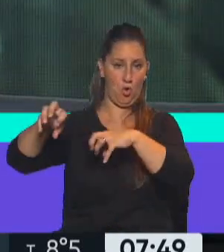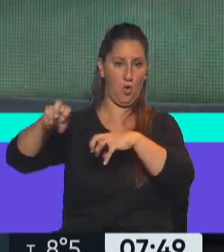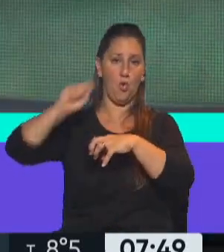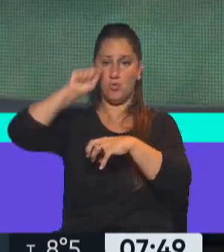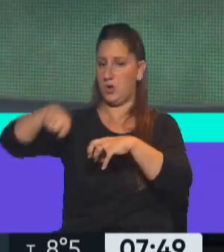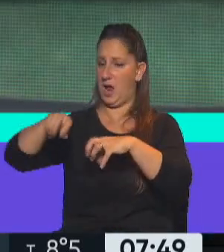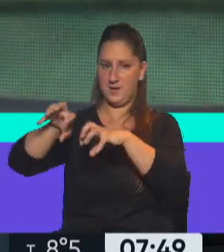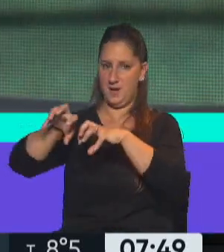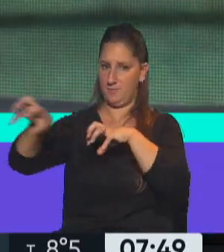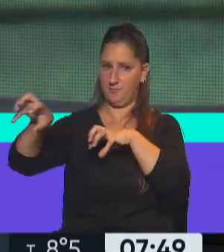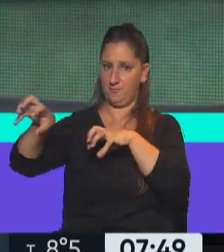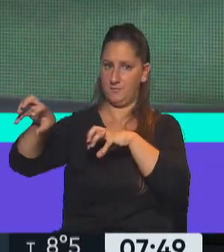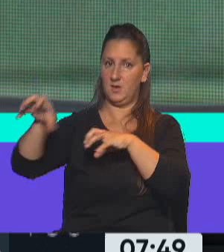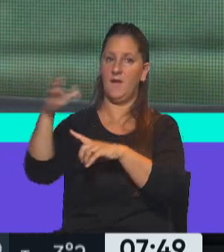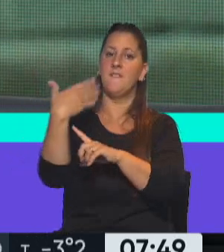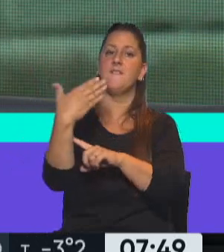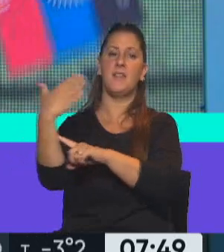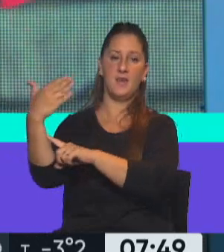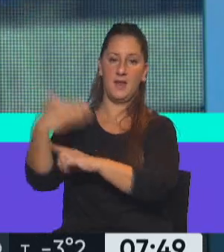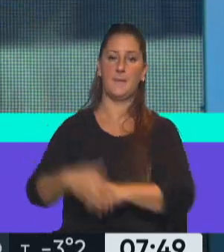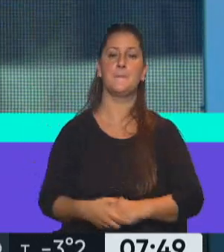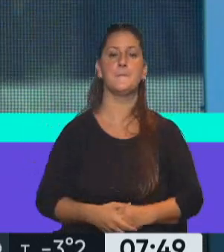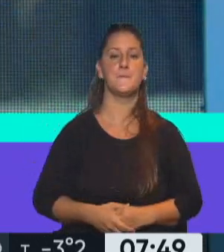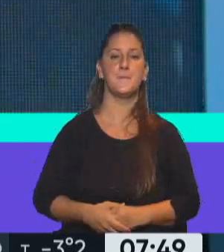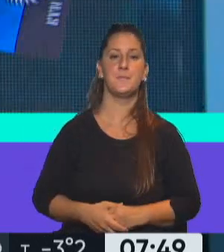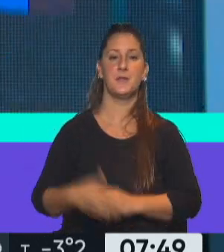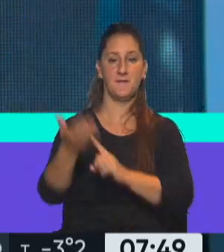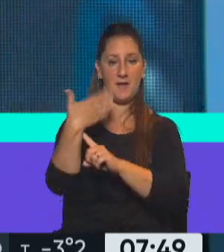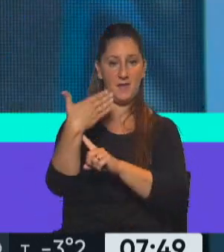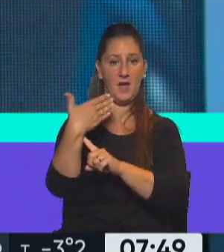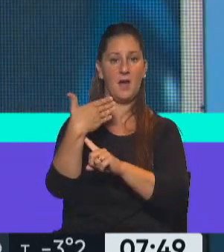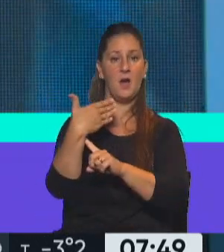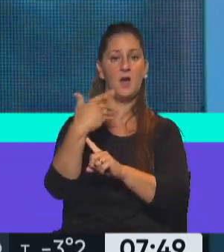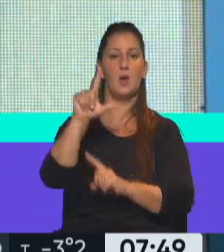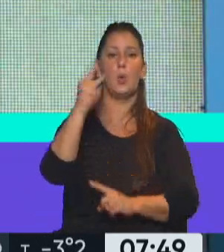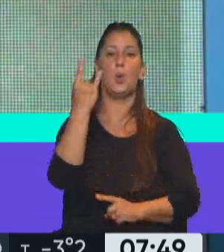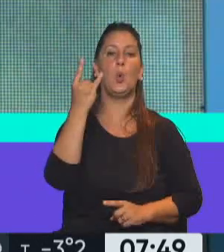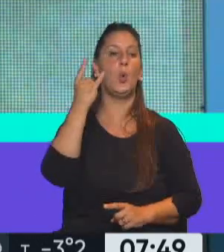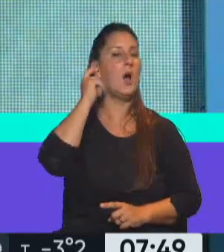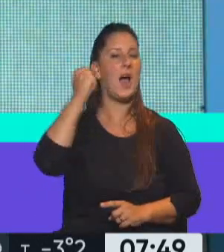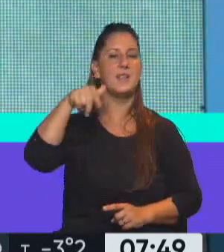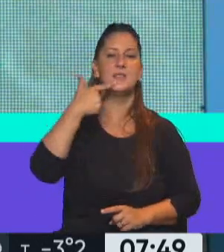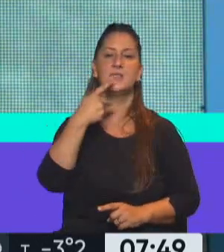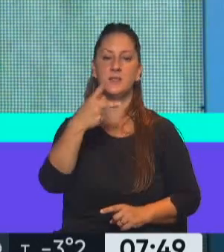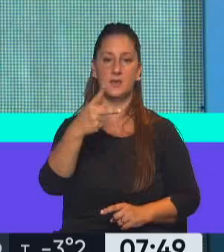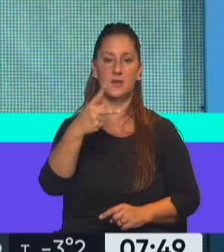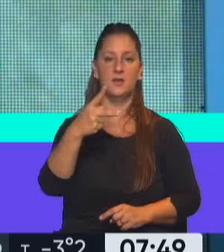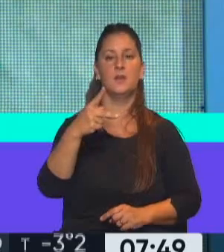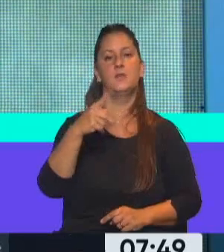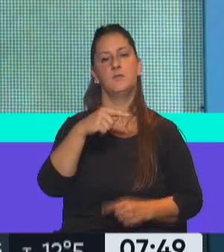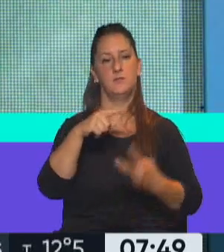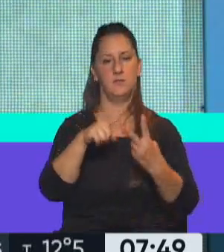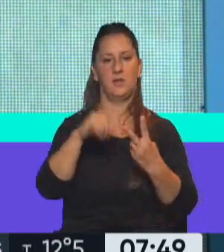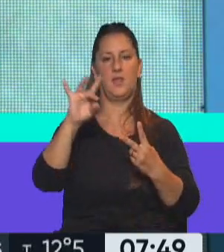de Ucrania, y que tienen sus banderas. Exactamente, la bandera de la República Popular de Lugansk y la bandera de la República Popular